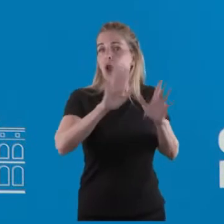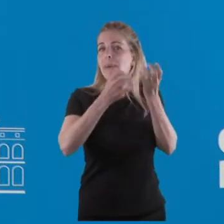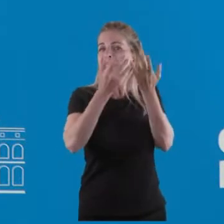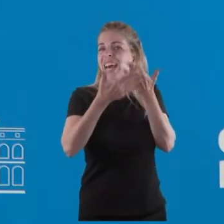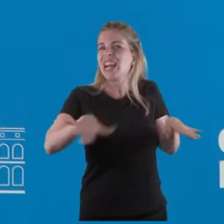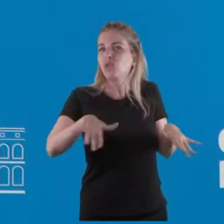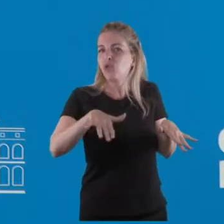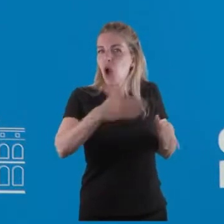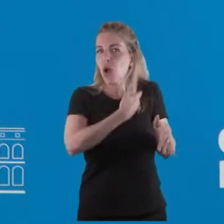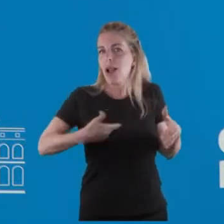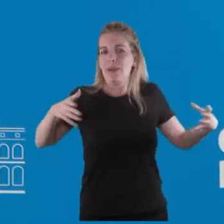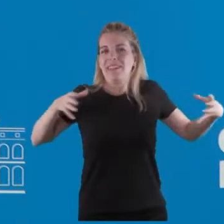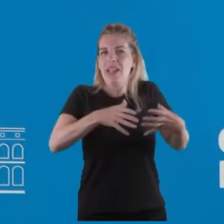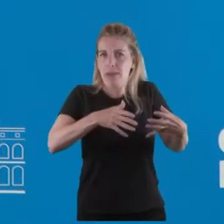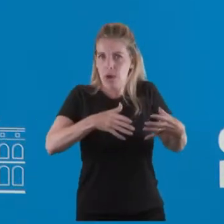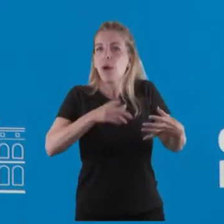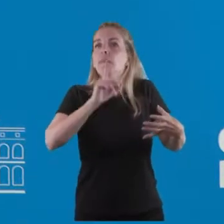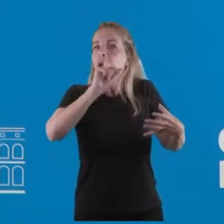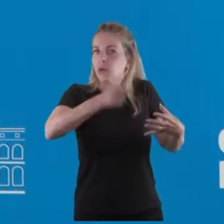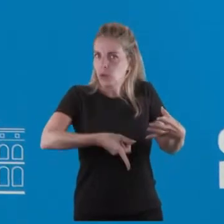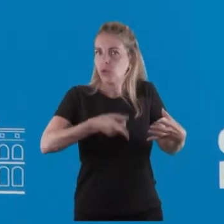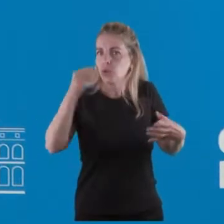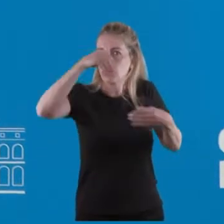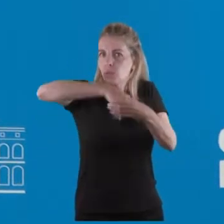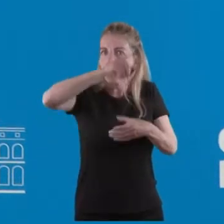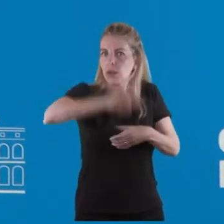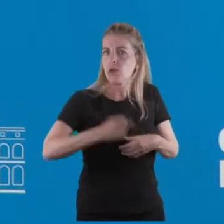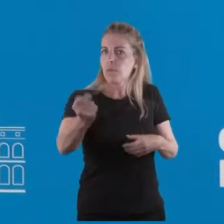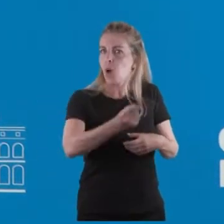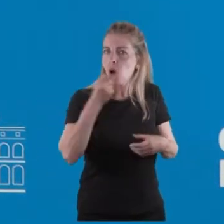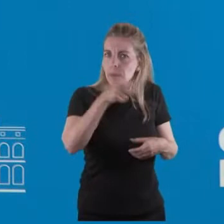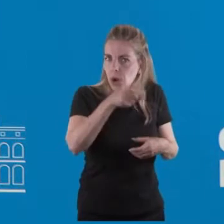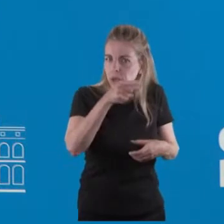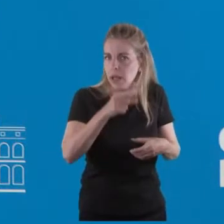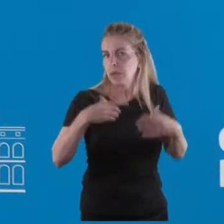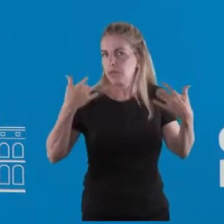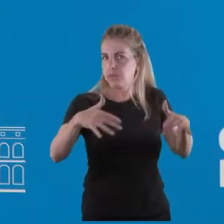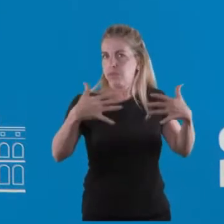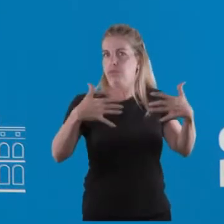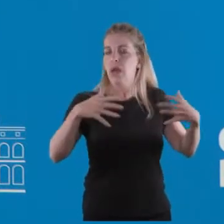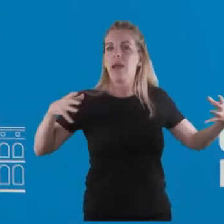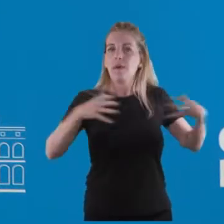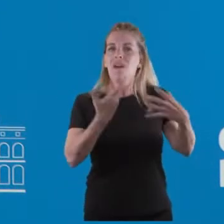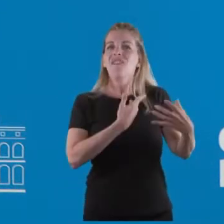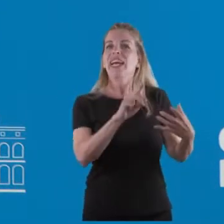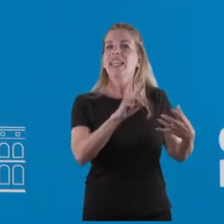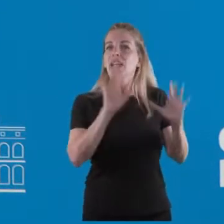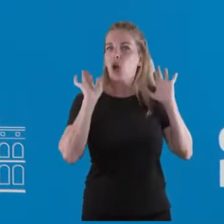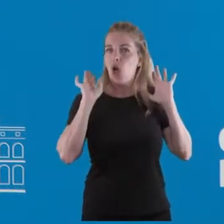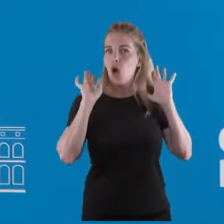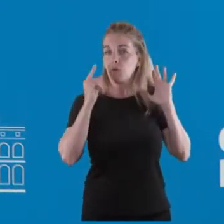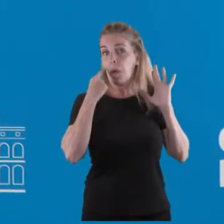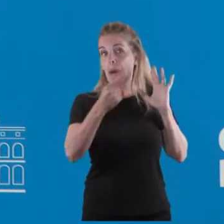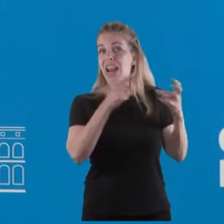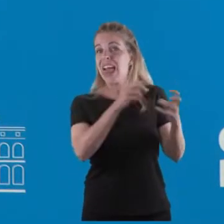de frente de todos pero es un integrante muy importante del tanto en frente de todos como del bloque de frente de todos y darán el congreso el debate que